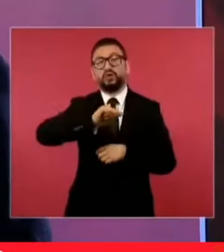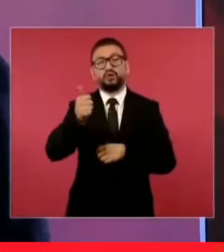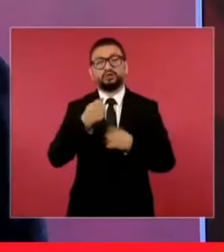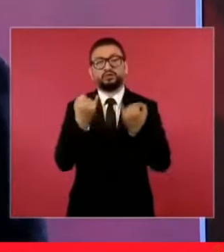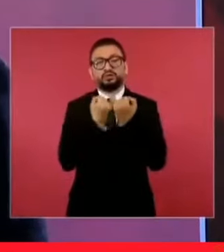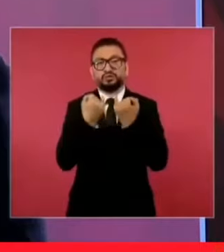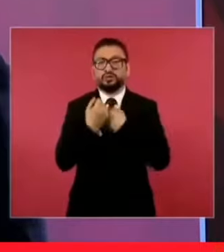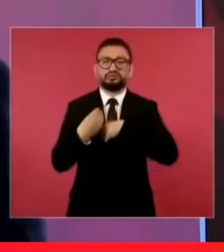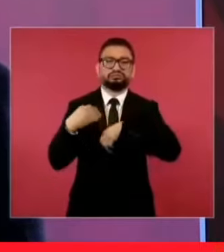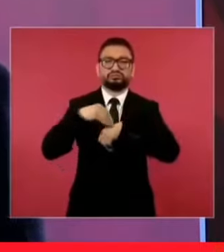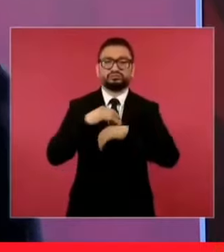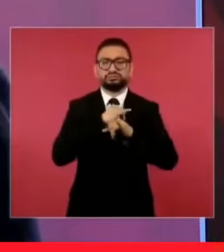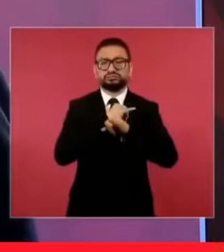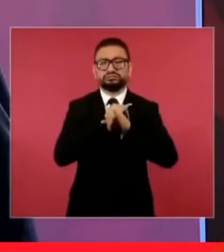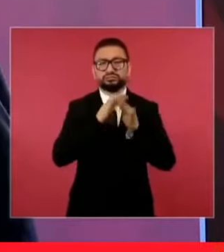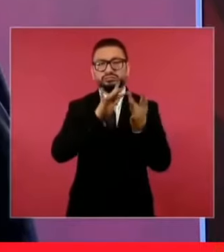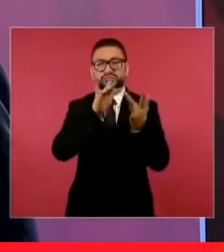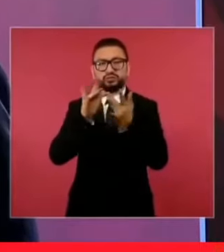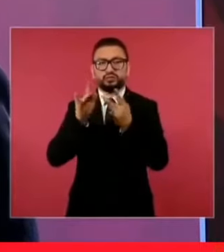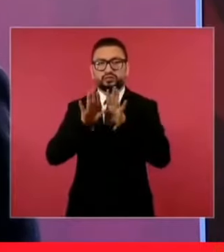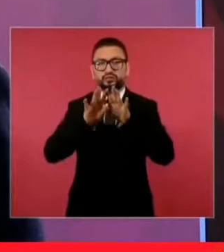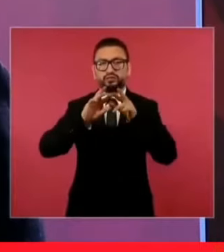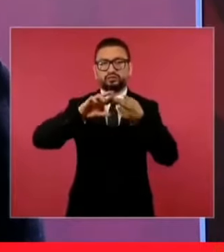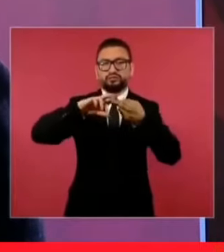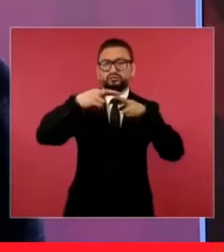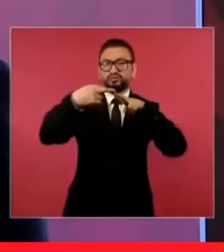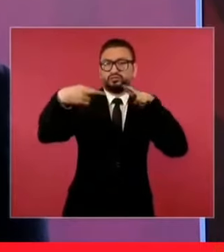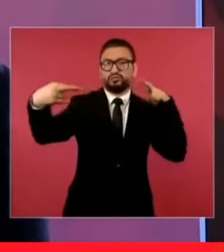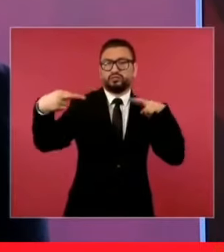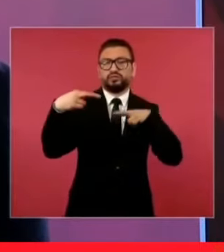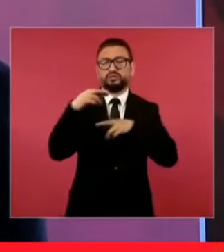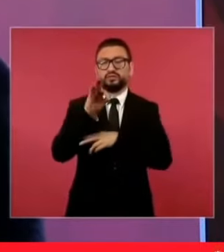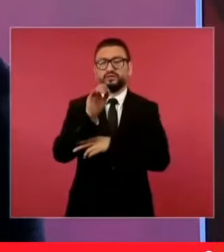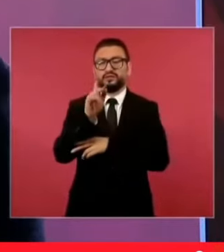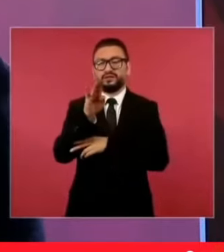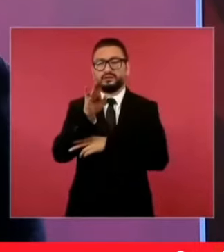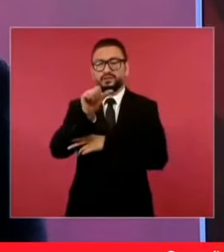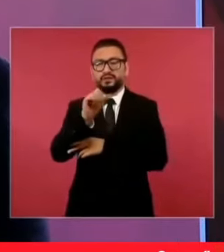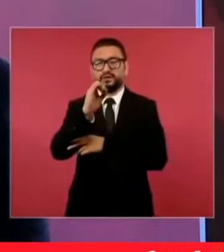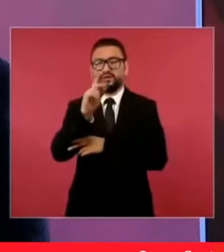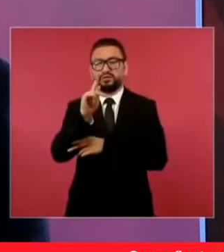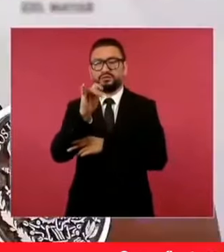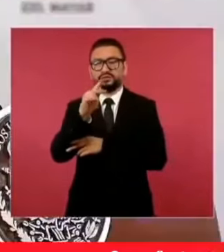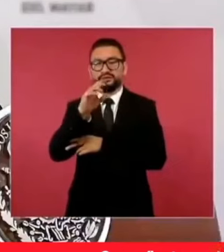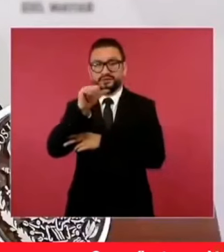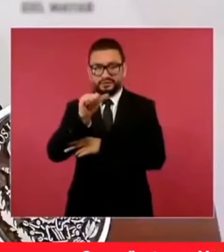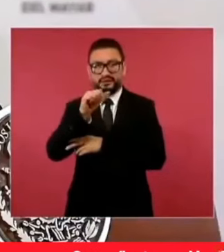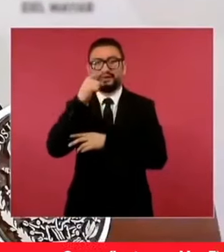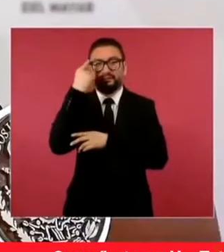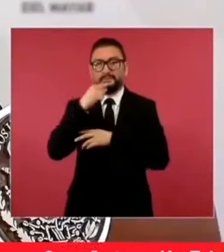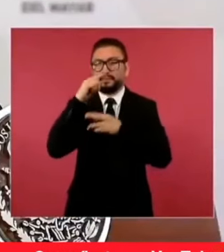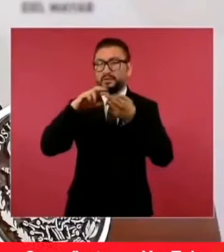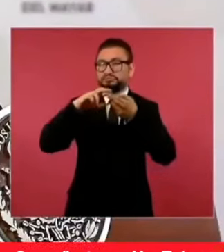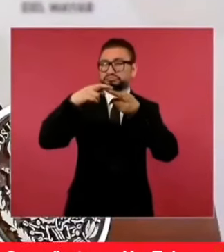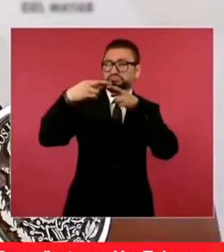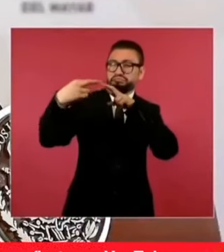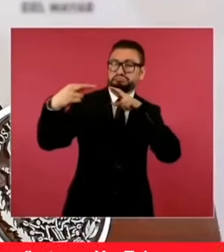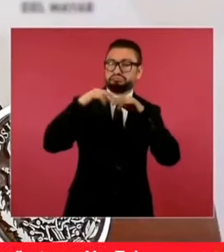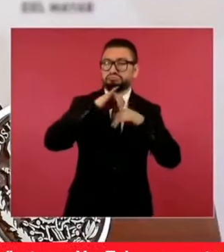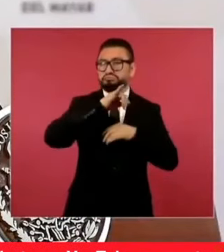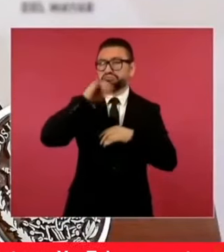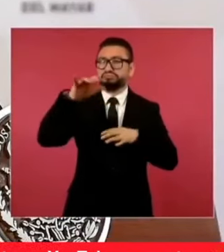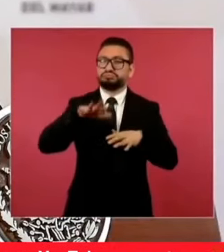la conectividad es la fibra óptica, pues por este medio es que se conectan grandes partes y